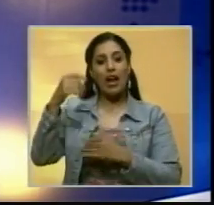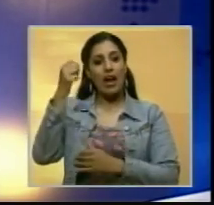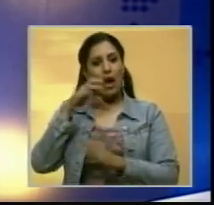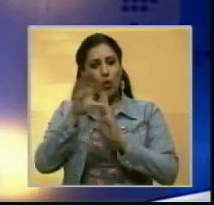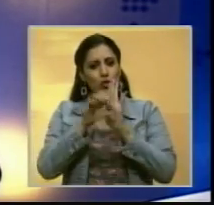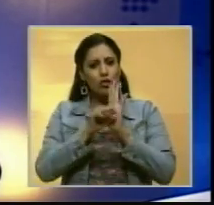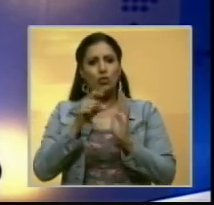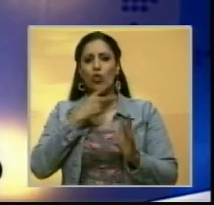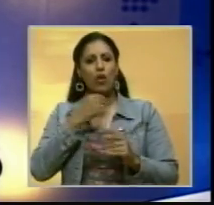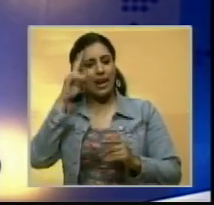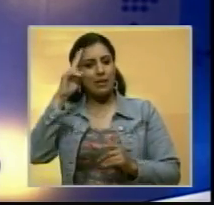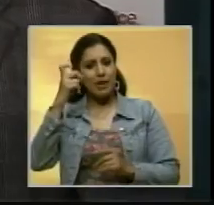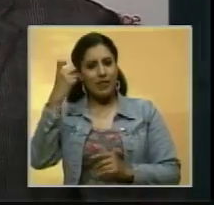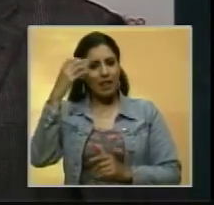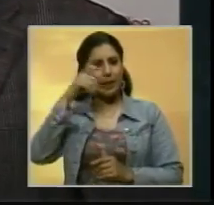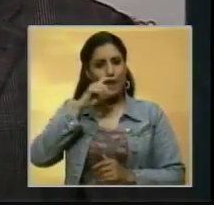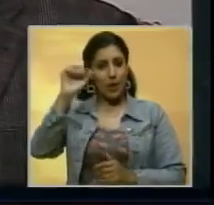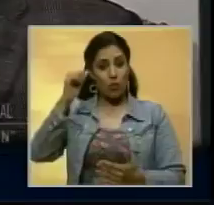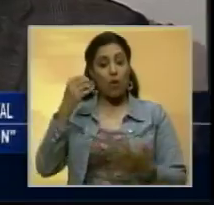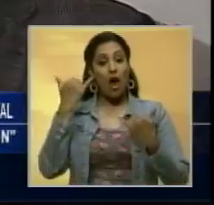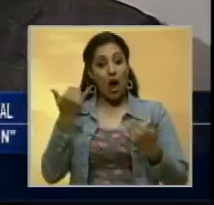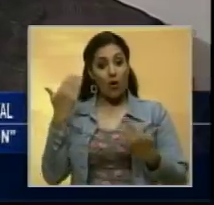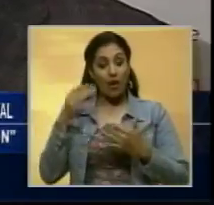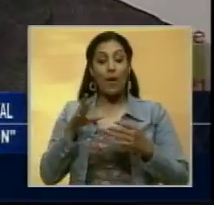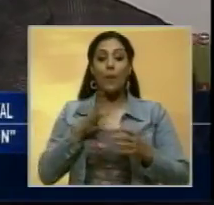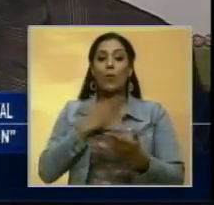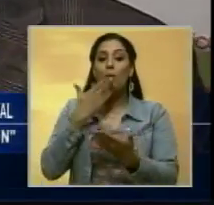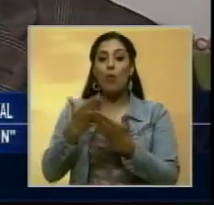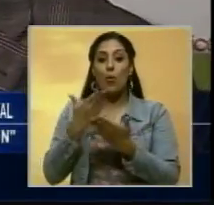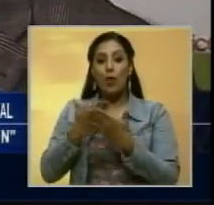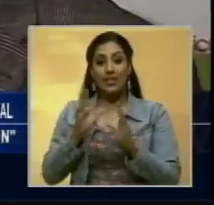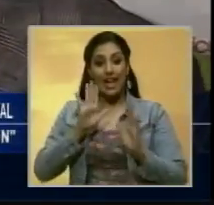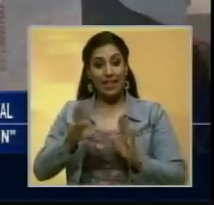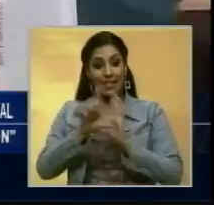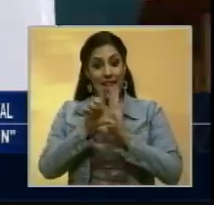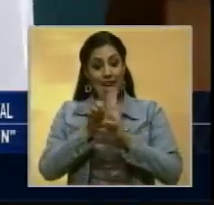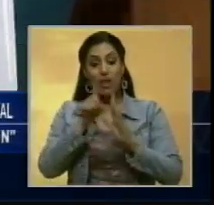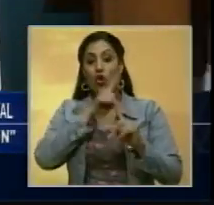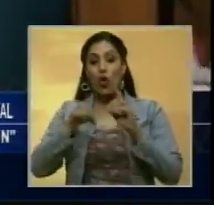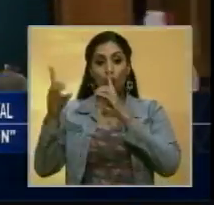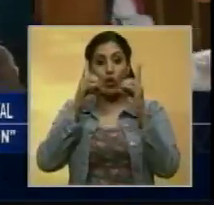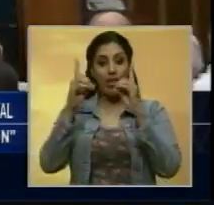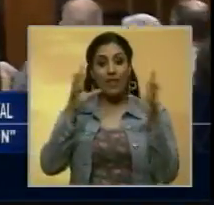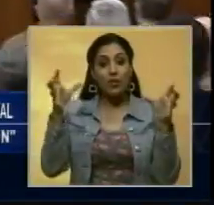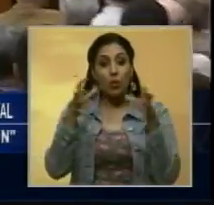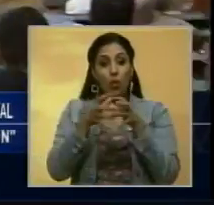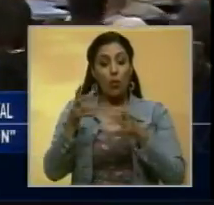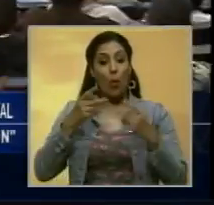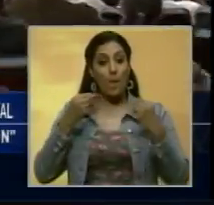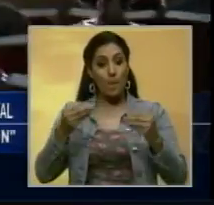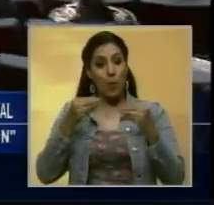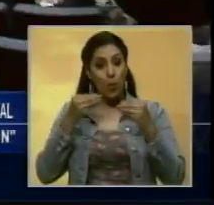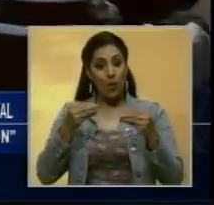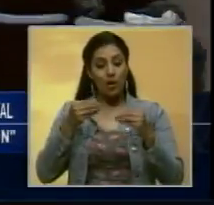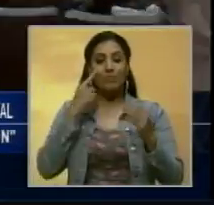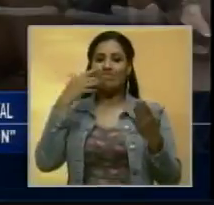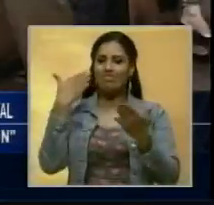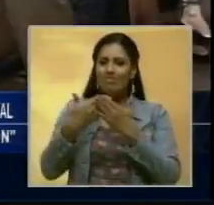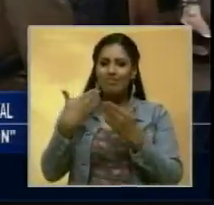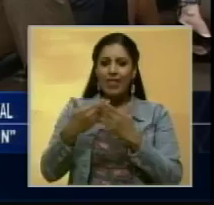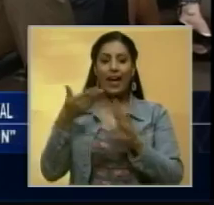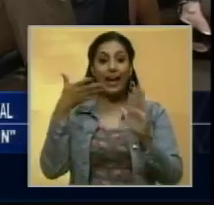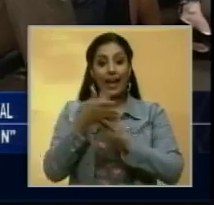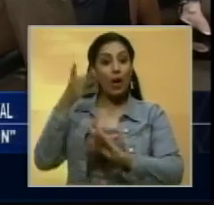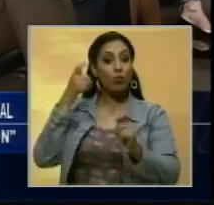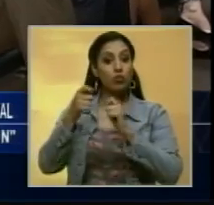en la Constitución Nacional. Aveledo destacó que tanto las propuestas legislativas como los debates en el sector público se evidenció que